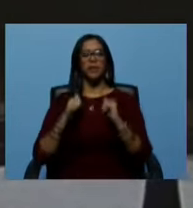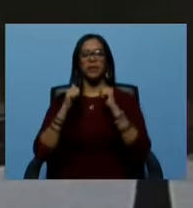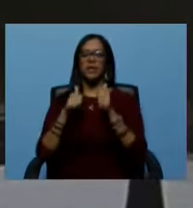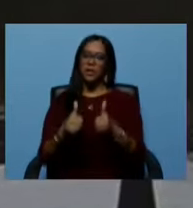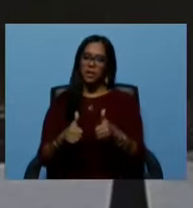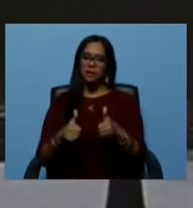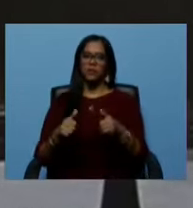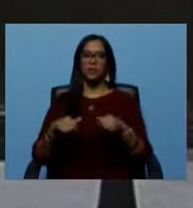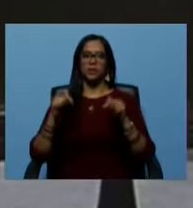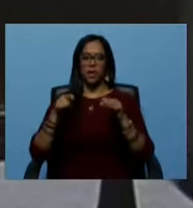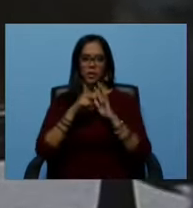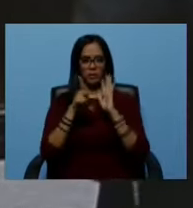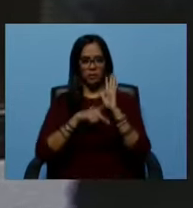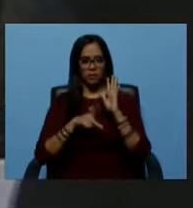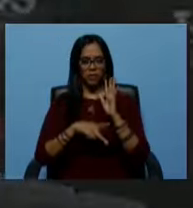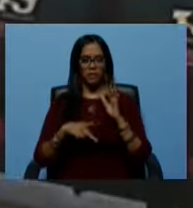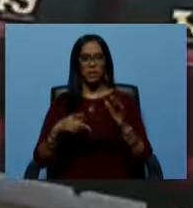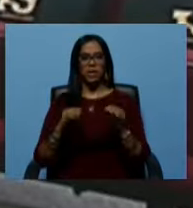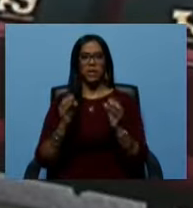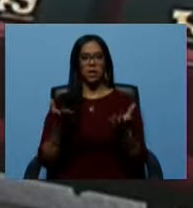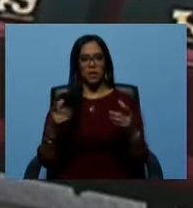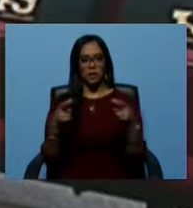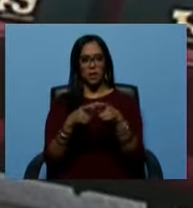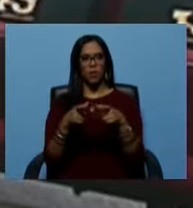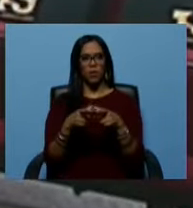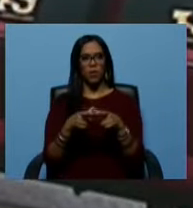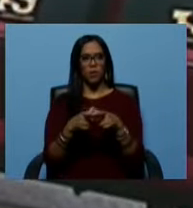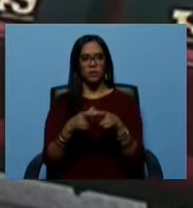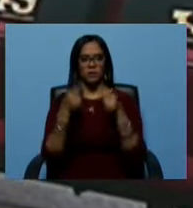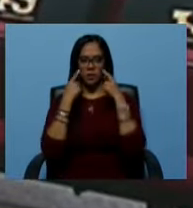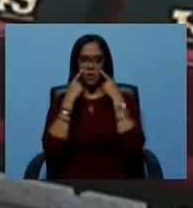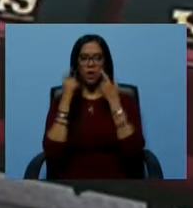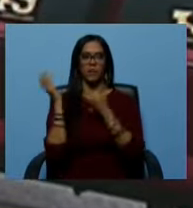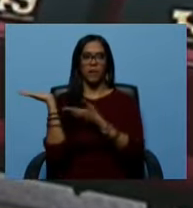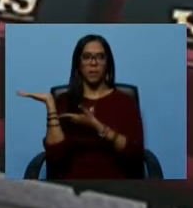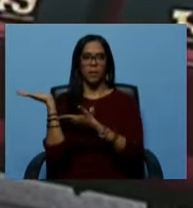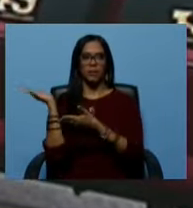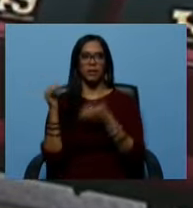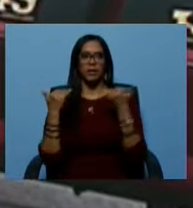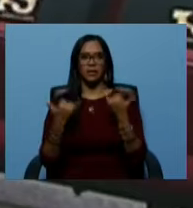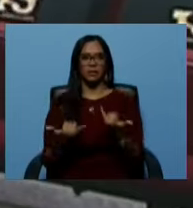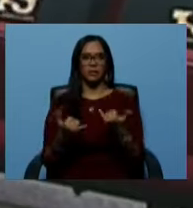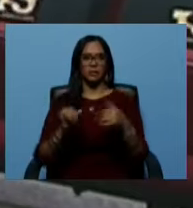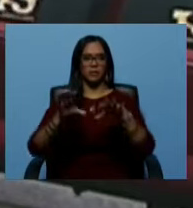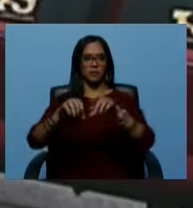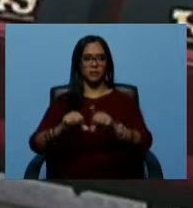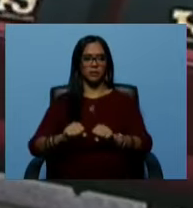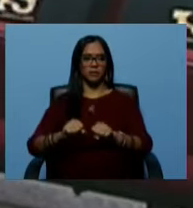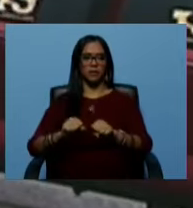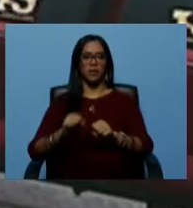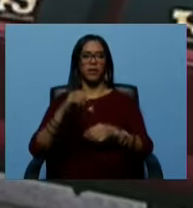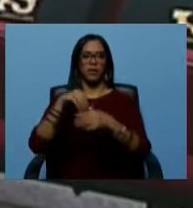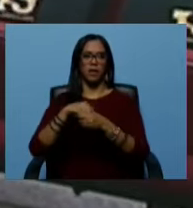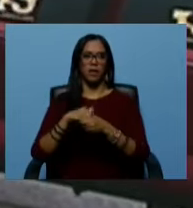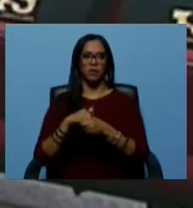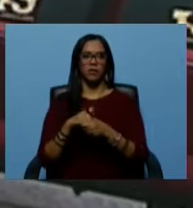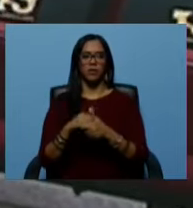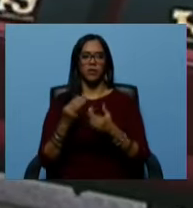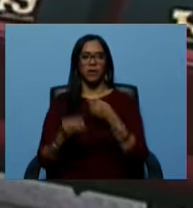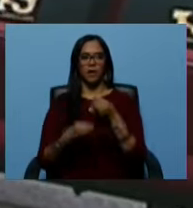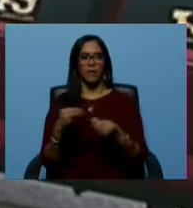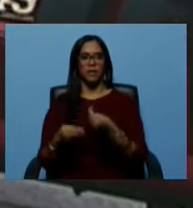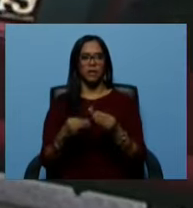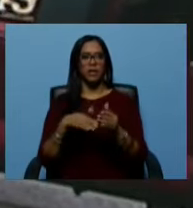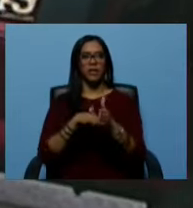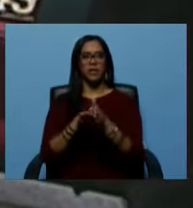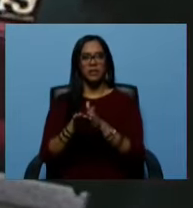este cronograma de audiencias. Lo vemos en las imágenes, que ya se posiciona para tomar su lugar dentro de lo que será el